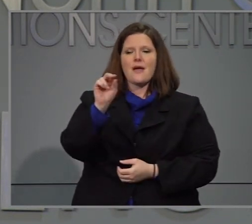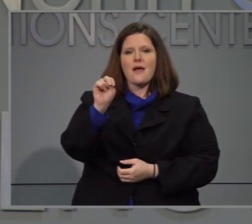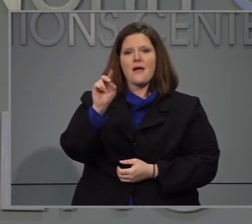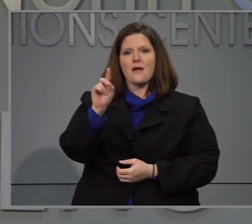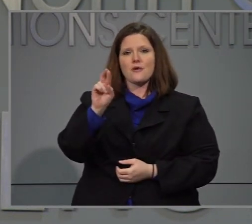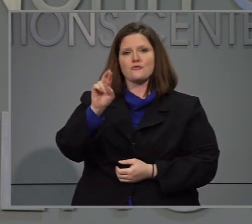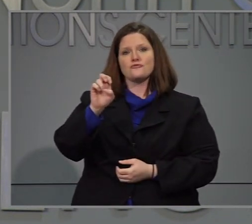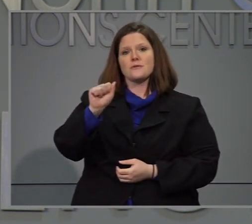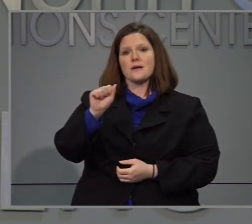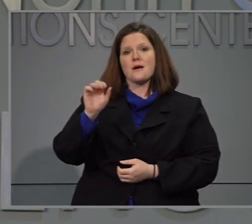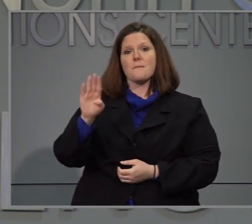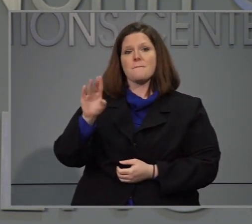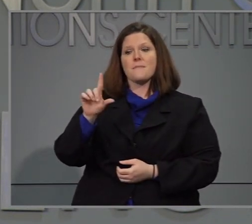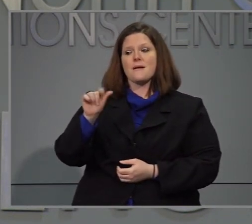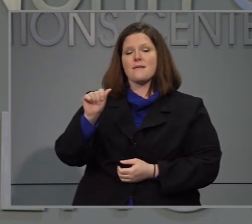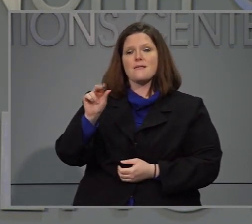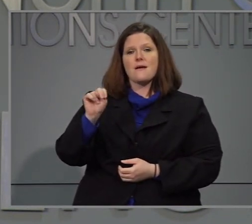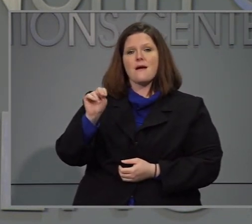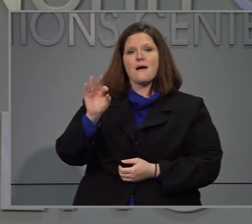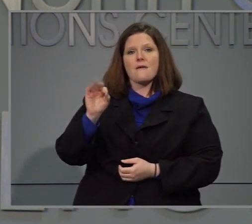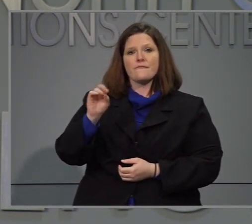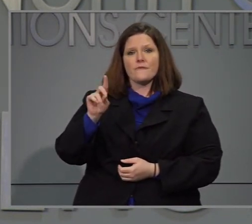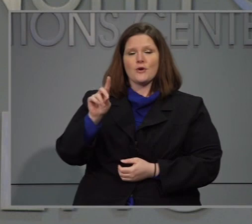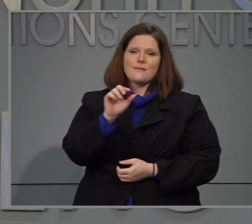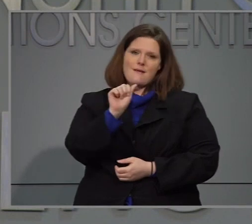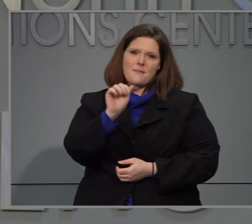Andrea Blanford, de ABC 11.